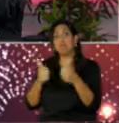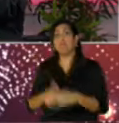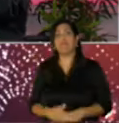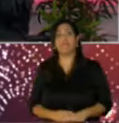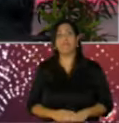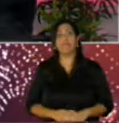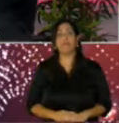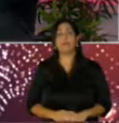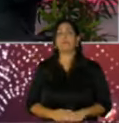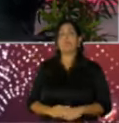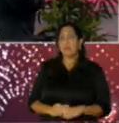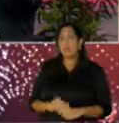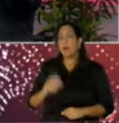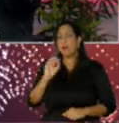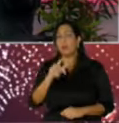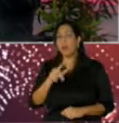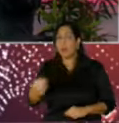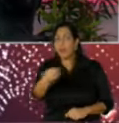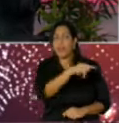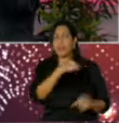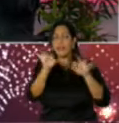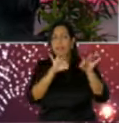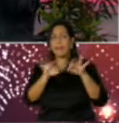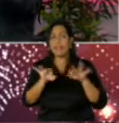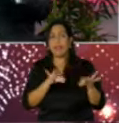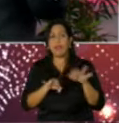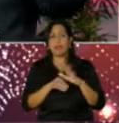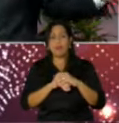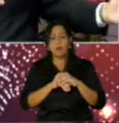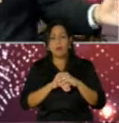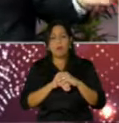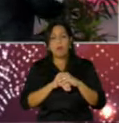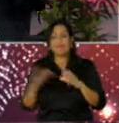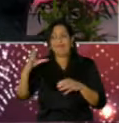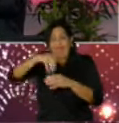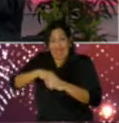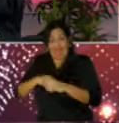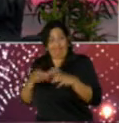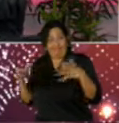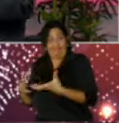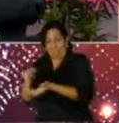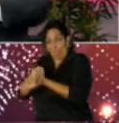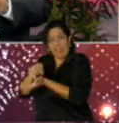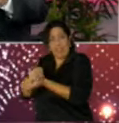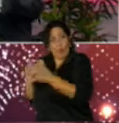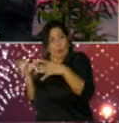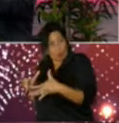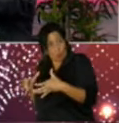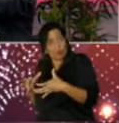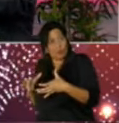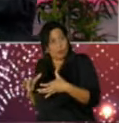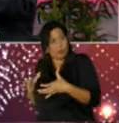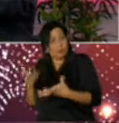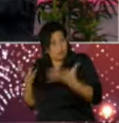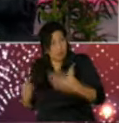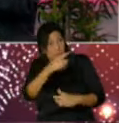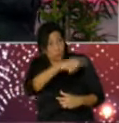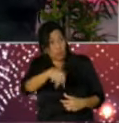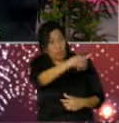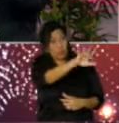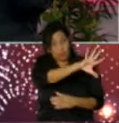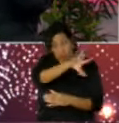manera, lo que ustedes han explicado hoy acá también es parte de lo que el Task Force trae para que sean ustedes herramienta